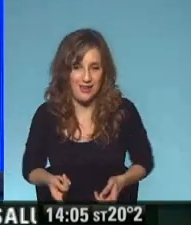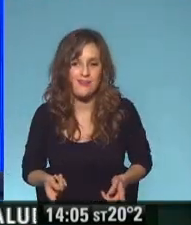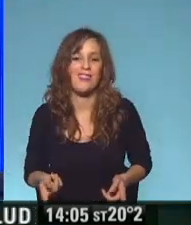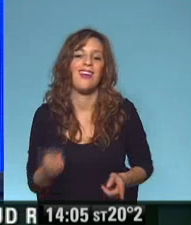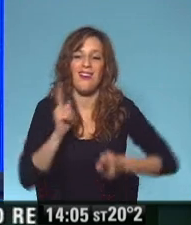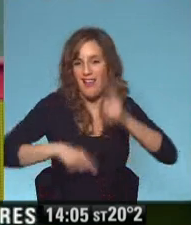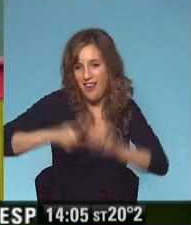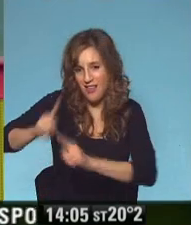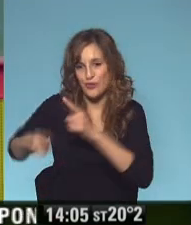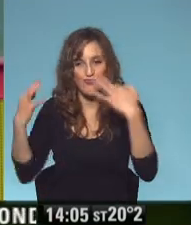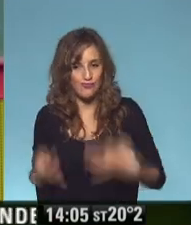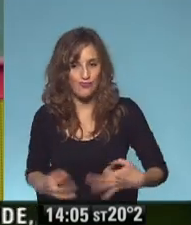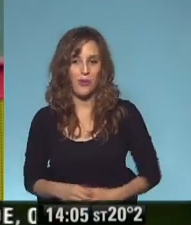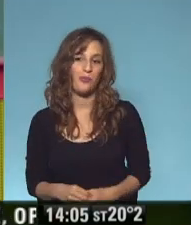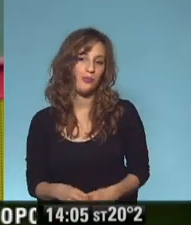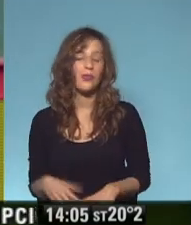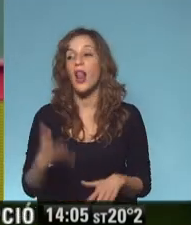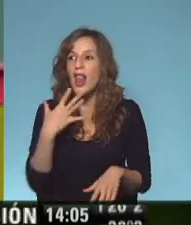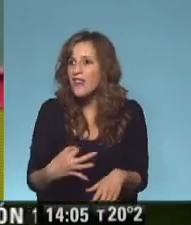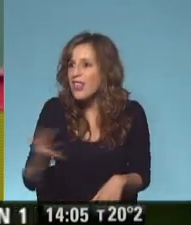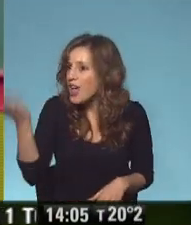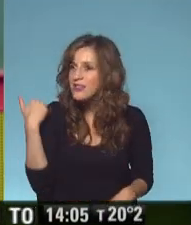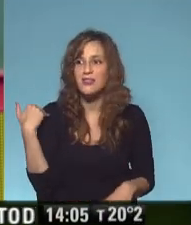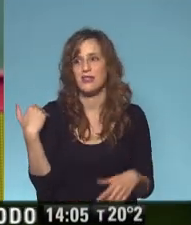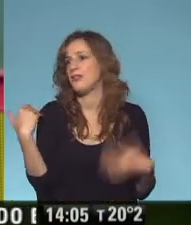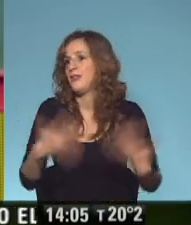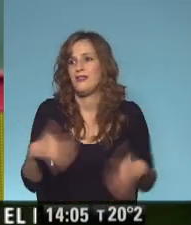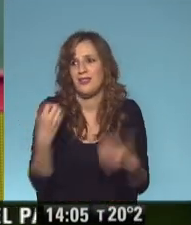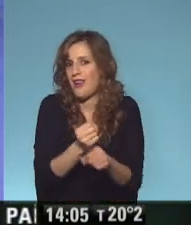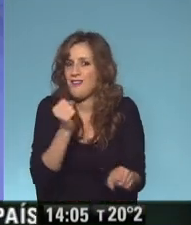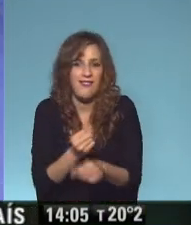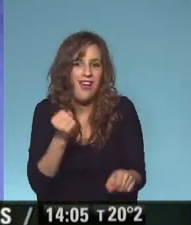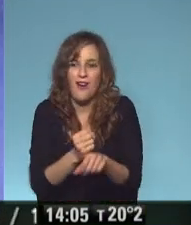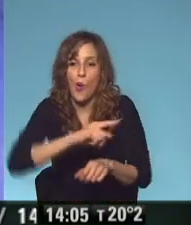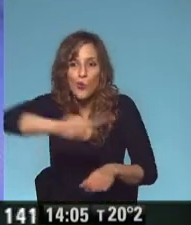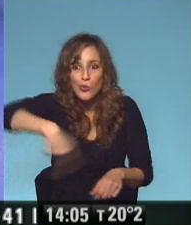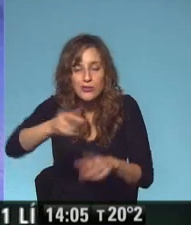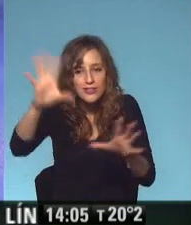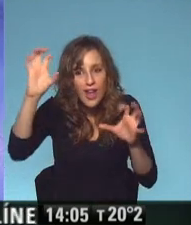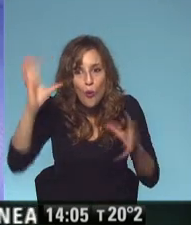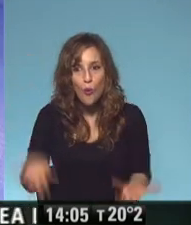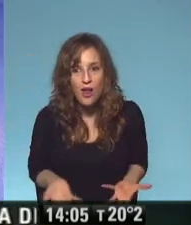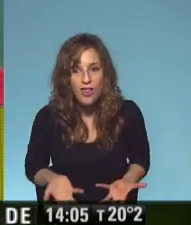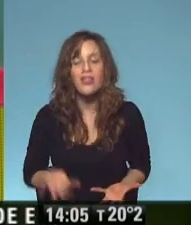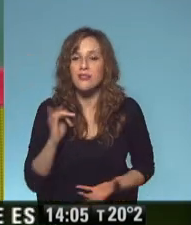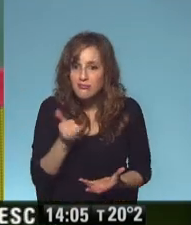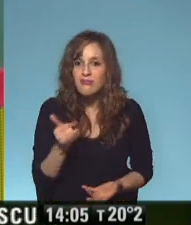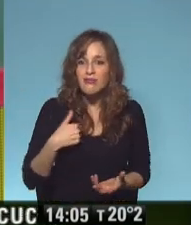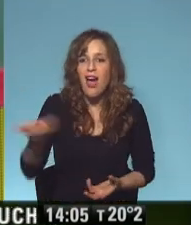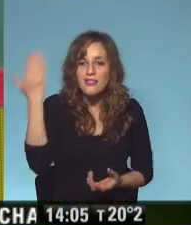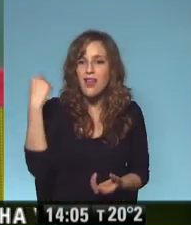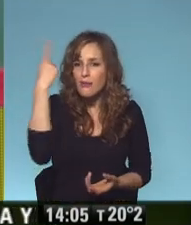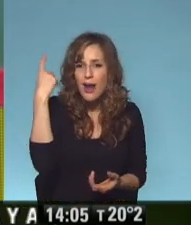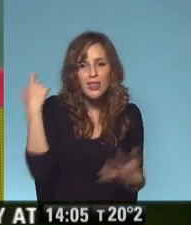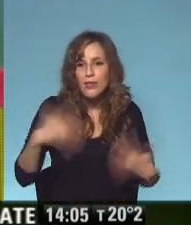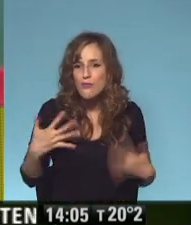sí. Pero no puedo creer todo lo que se acuerda. Pero fue todo lo que hicimos. Muy bien todo lo que aprendimos ayer. Bueno,